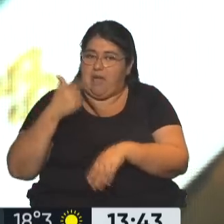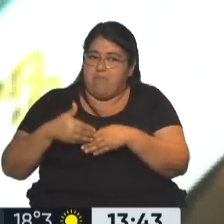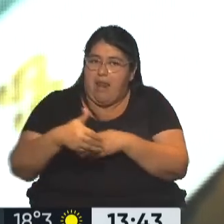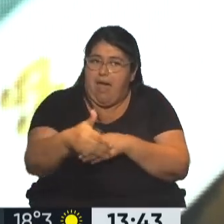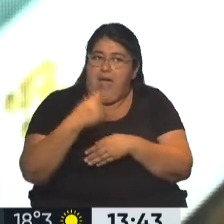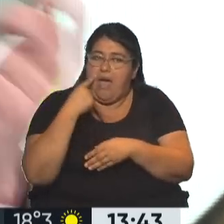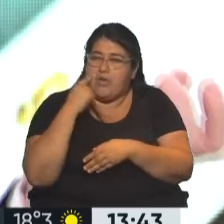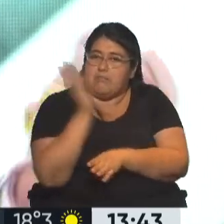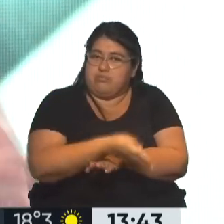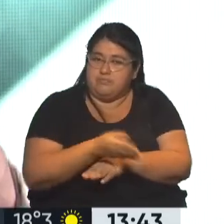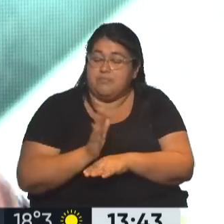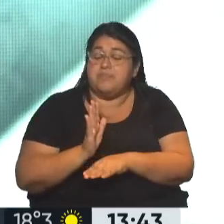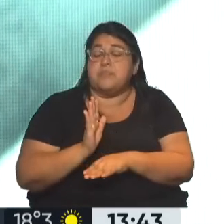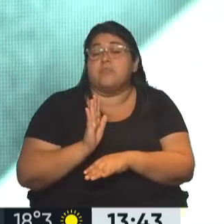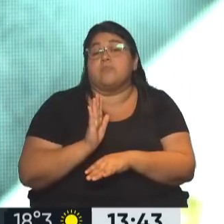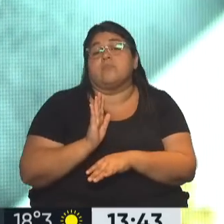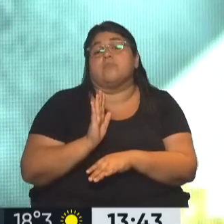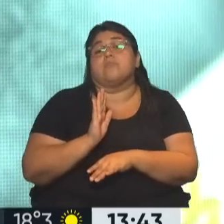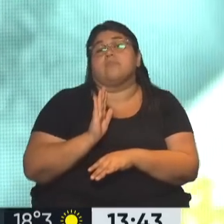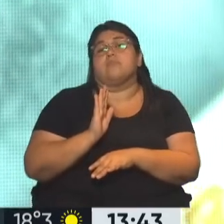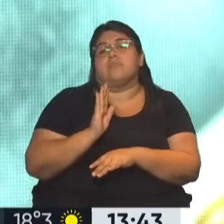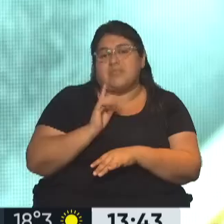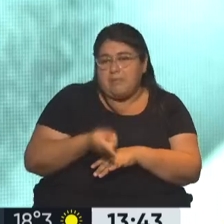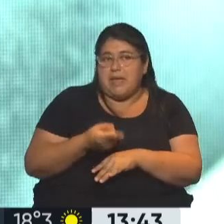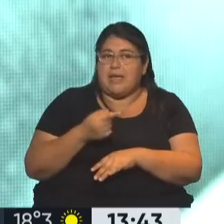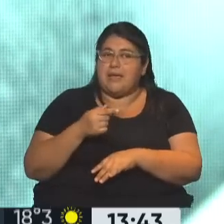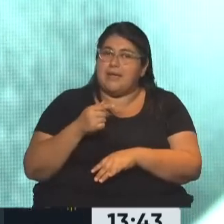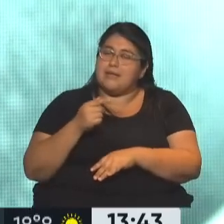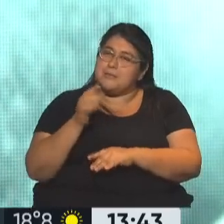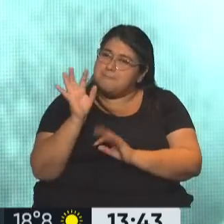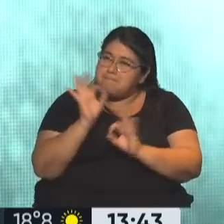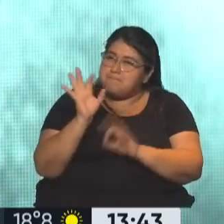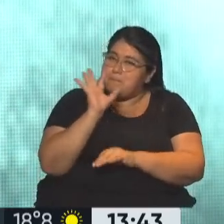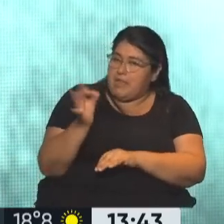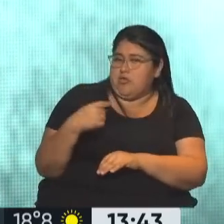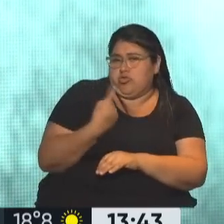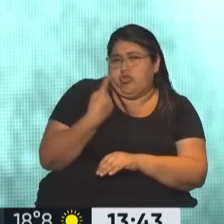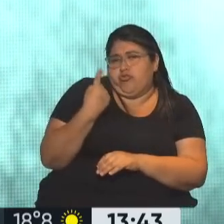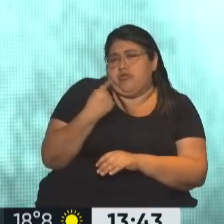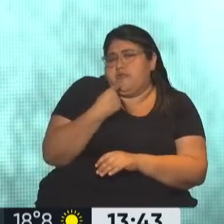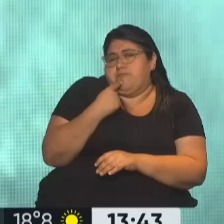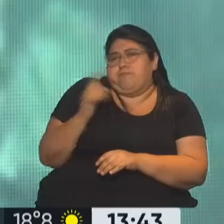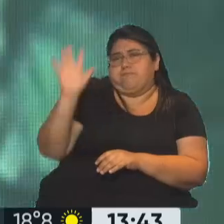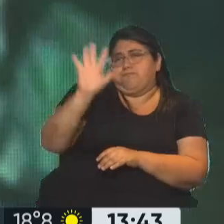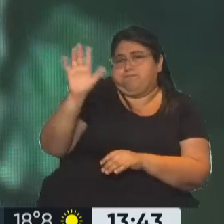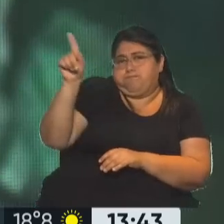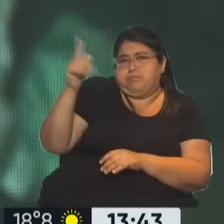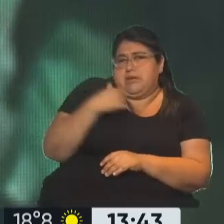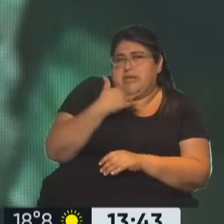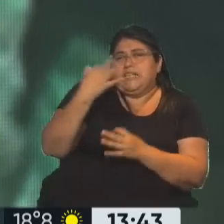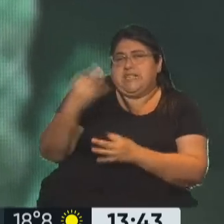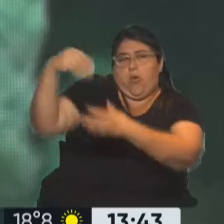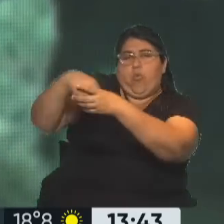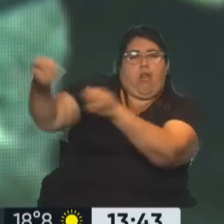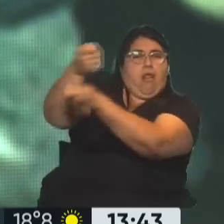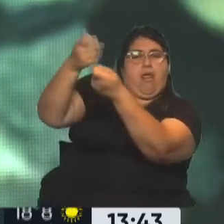reservistas. Y por otra parte, se ve claramente que algún tipo de interna, que es lo que nosotros desconocemos desde aquí, hay efectivamente entre